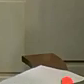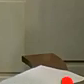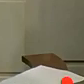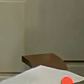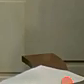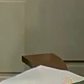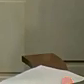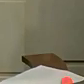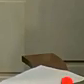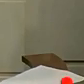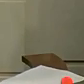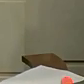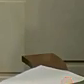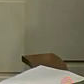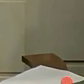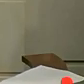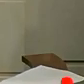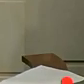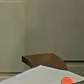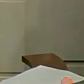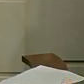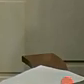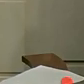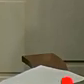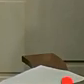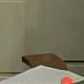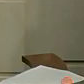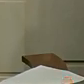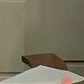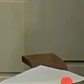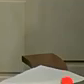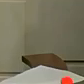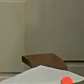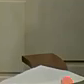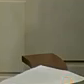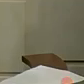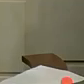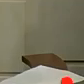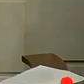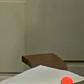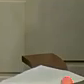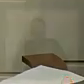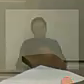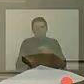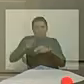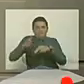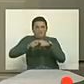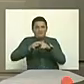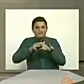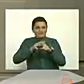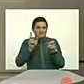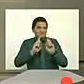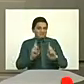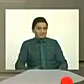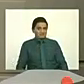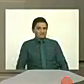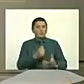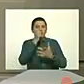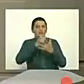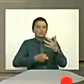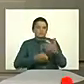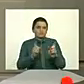que el Congreso de la República en los años sucesivos le ponga más impuestos a través